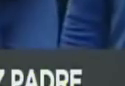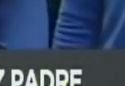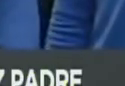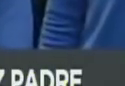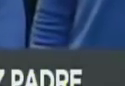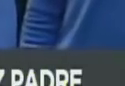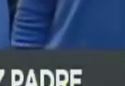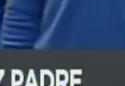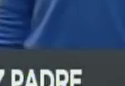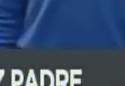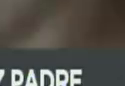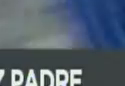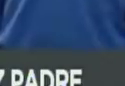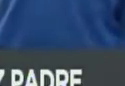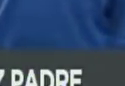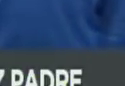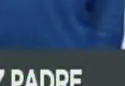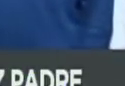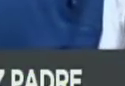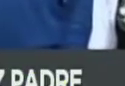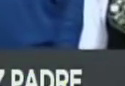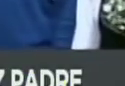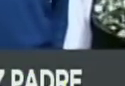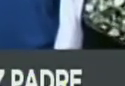bendijo a mí